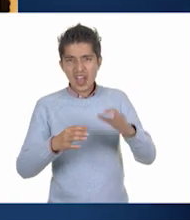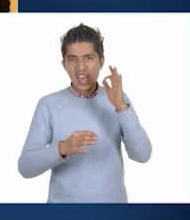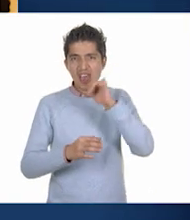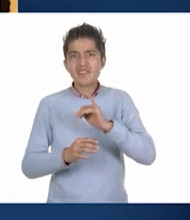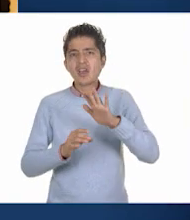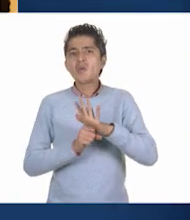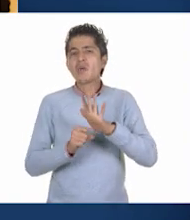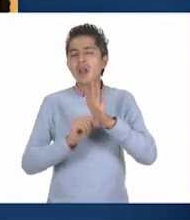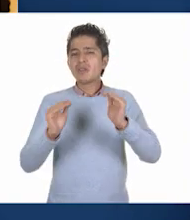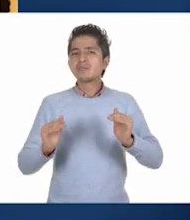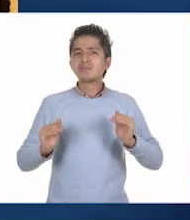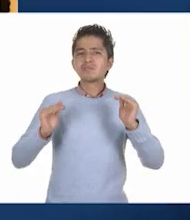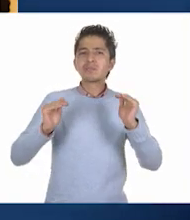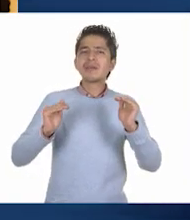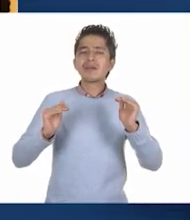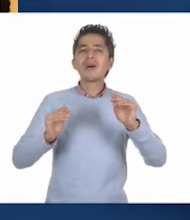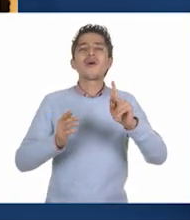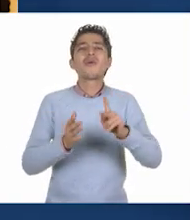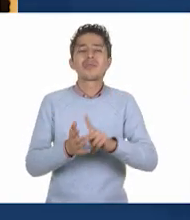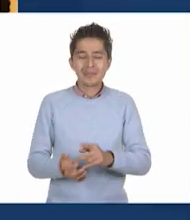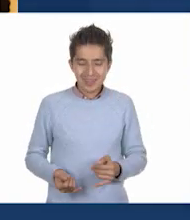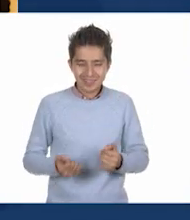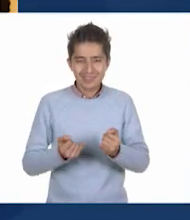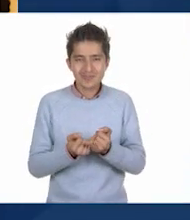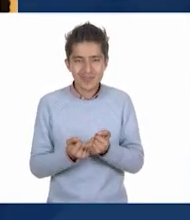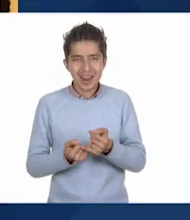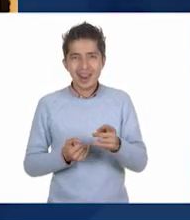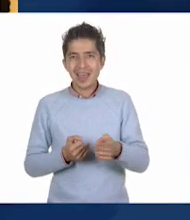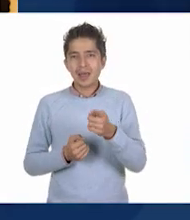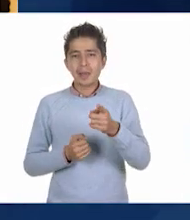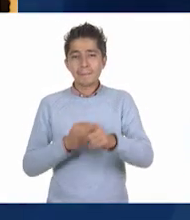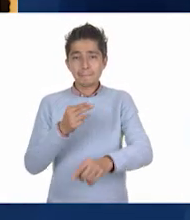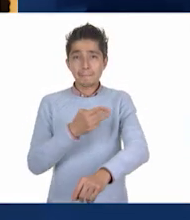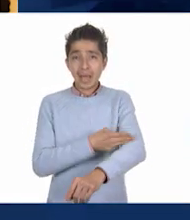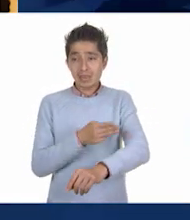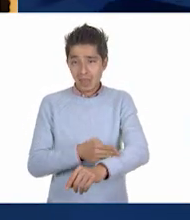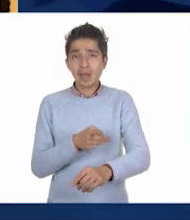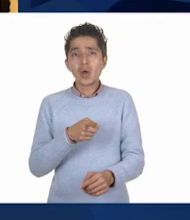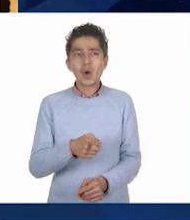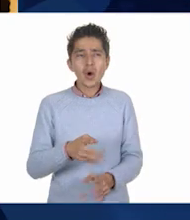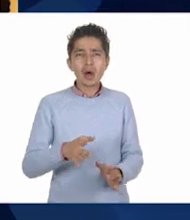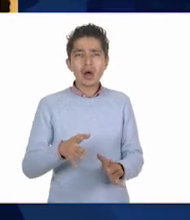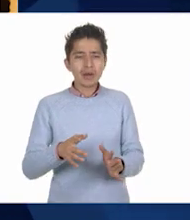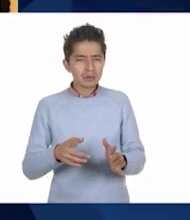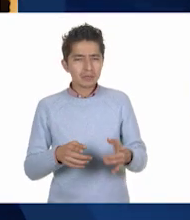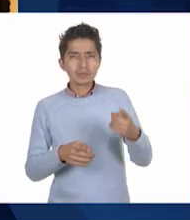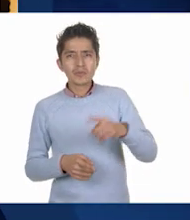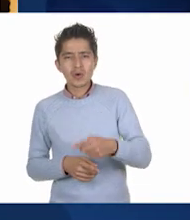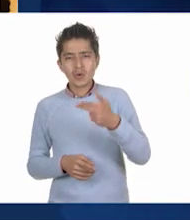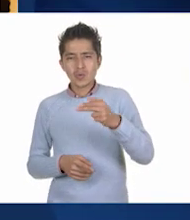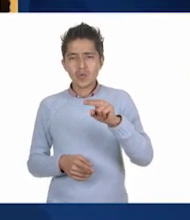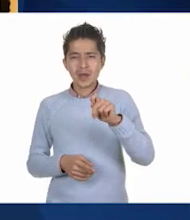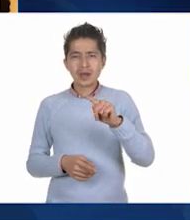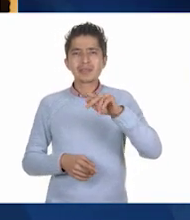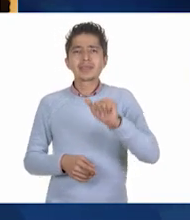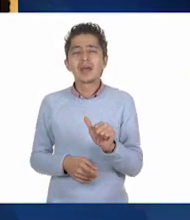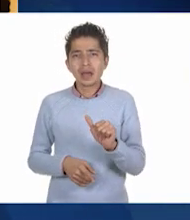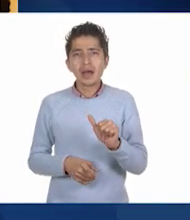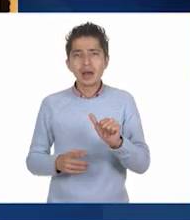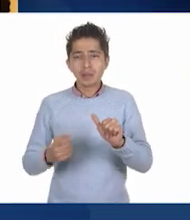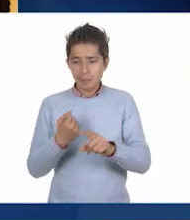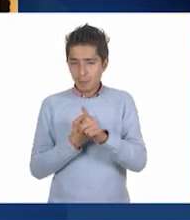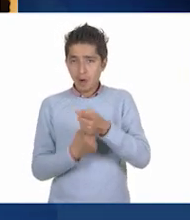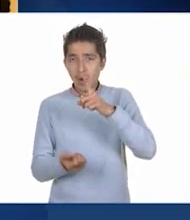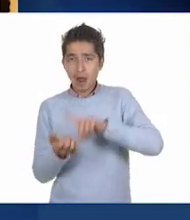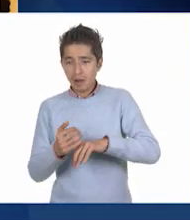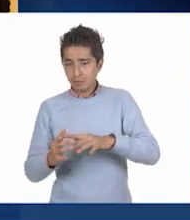había de repetirse a lo largo de su vida. Madero ha de ponerlo a las órdenes de Huerta, y cuando estalle el conflicto